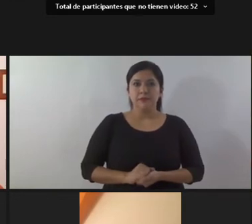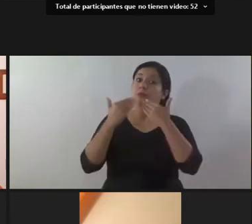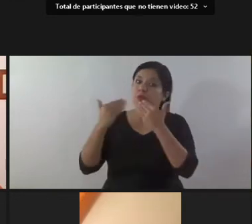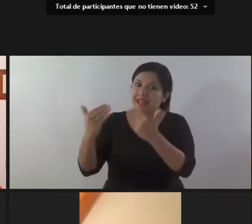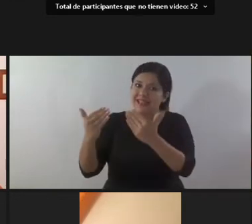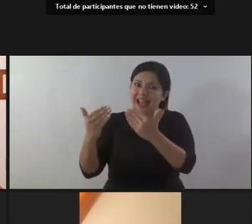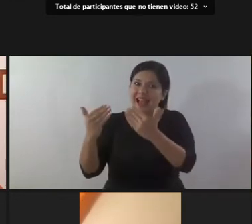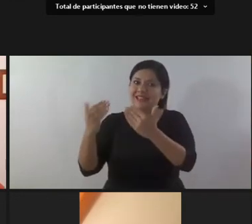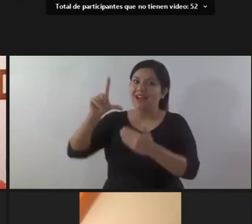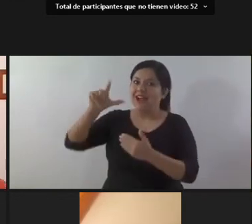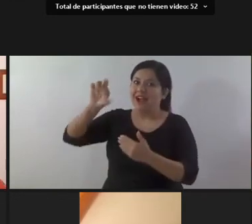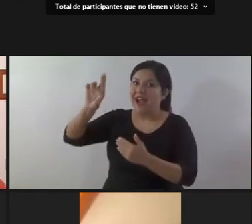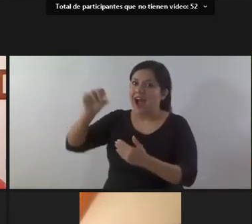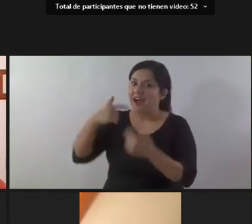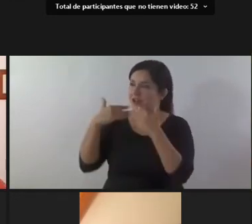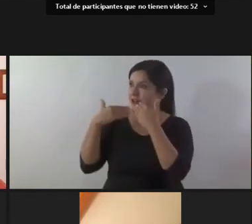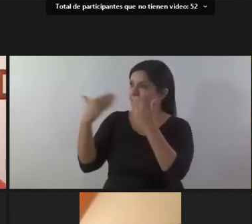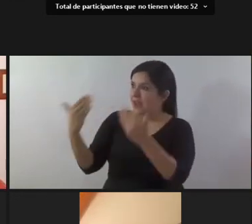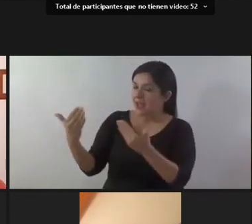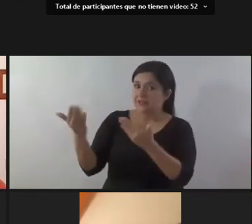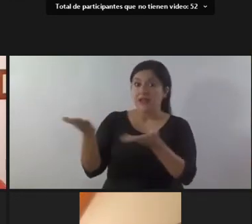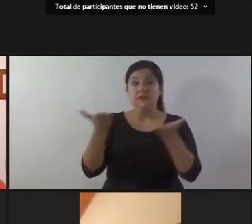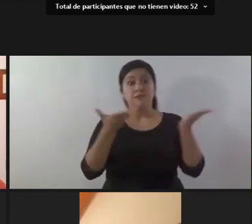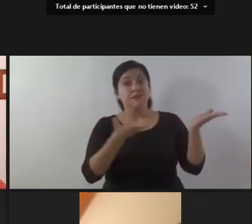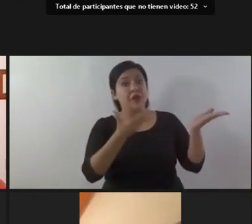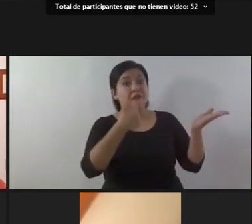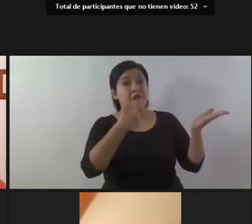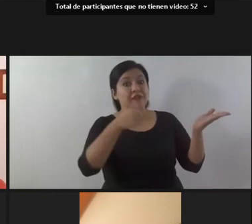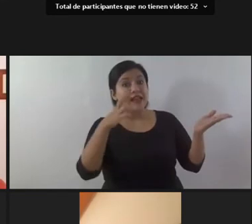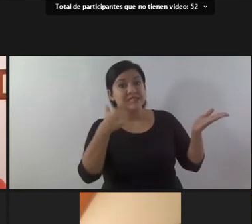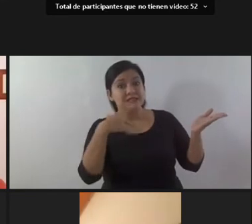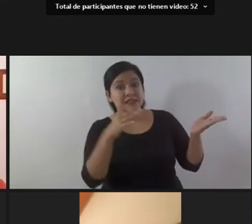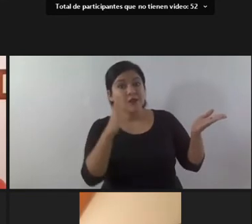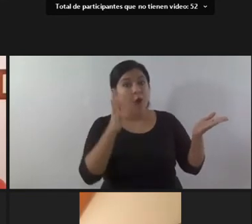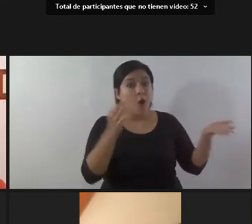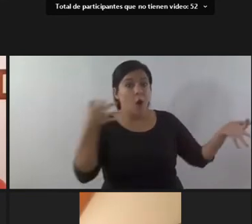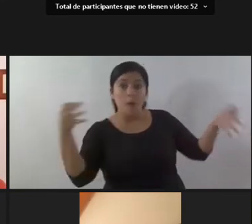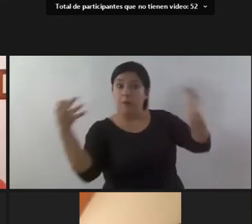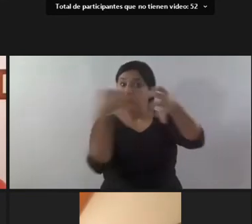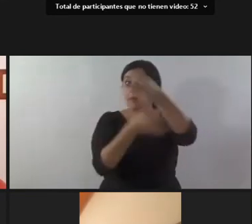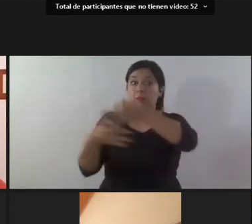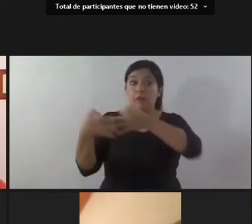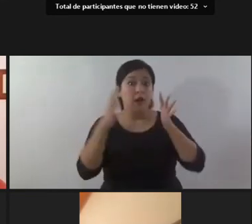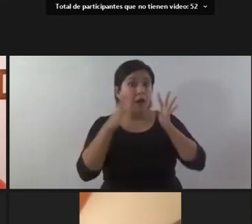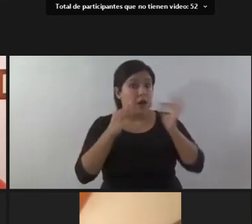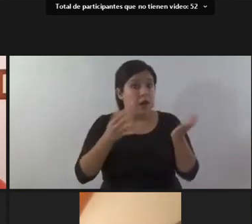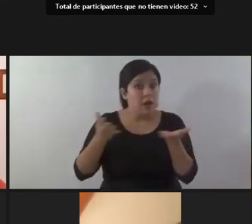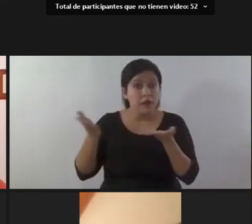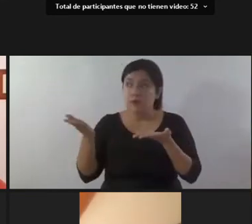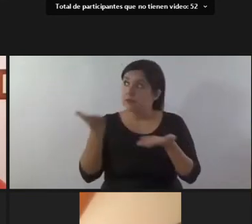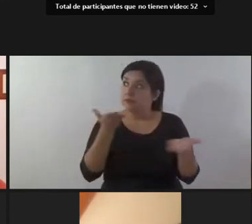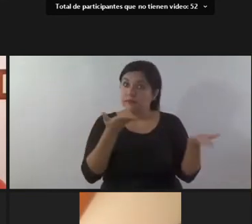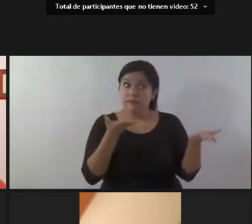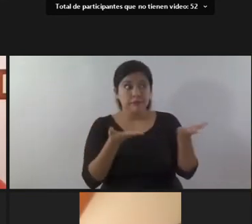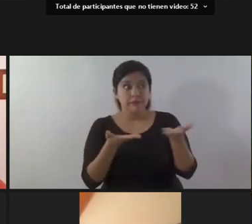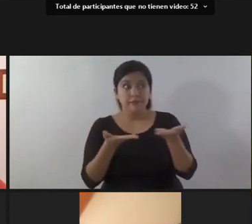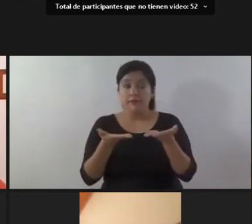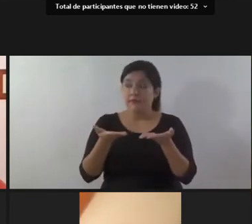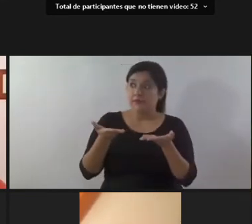Muchas gracias, Carlos. Francisco, ¿querés retomar el diálogo? ¿O Carlos? ¿Carlos García?